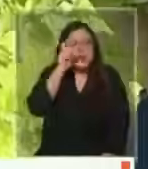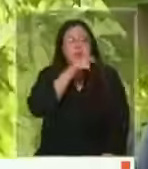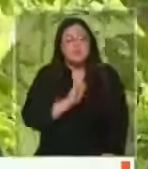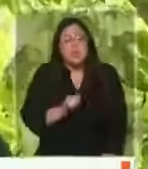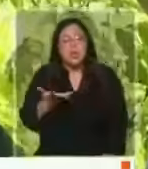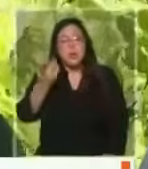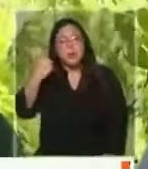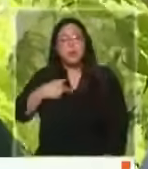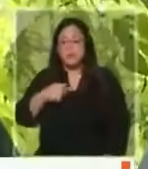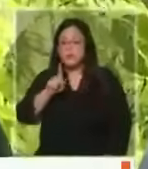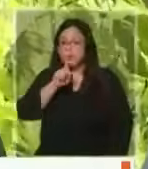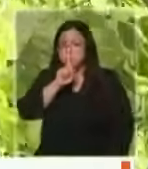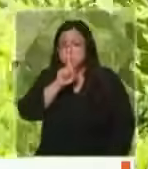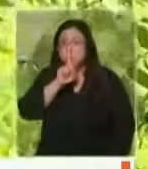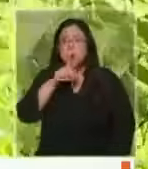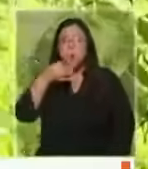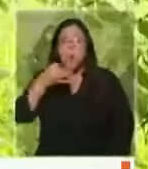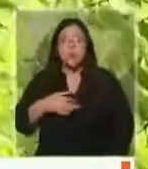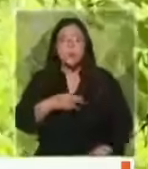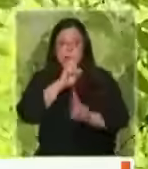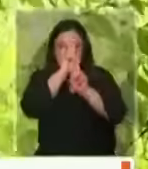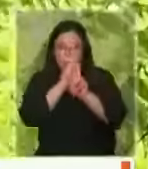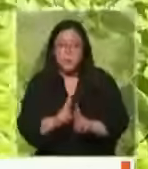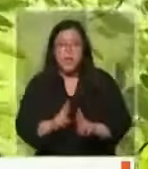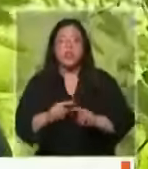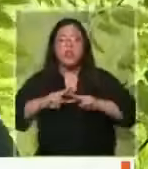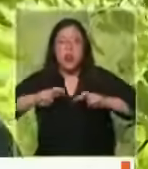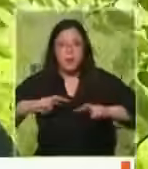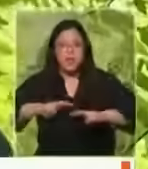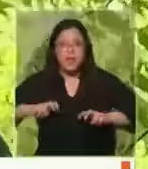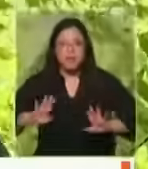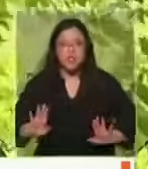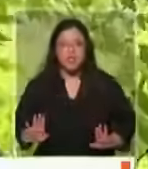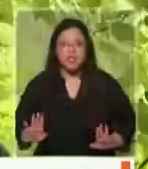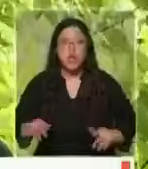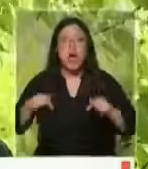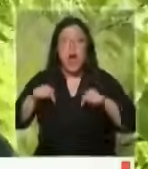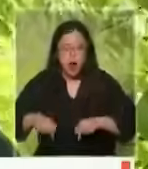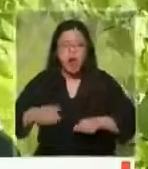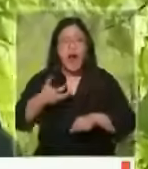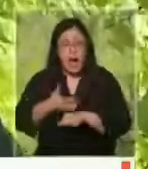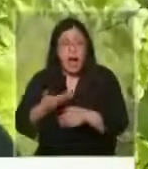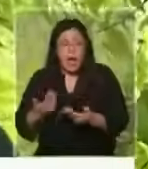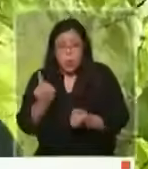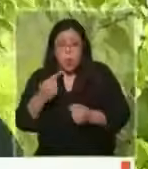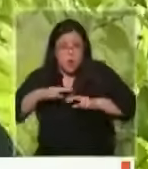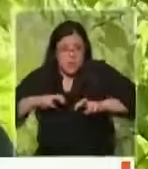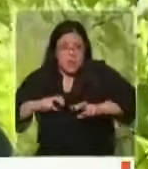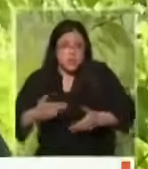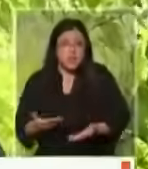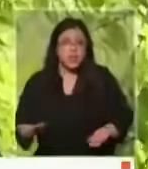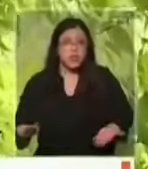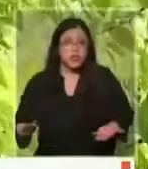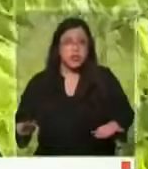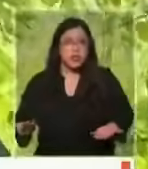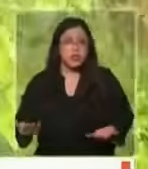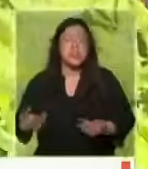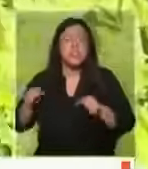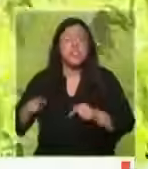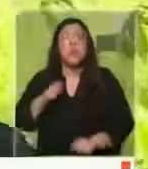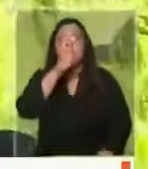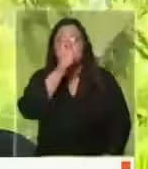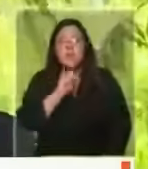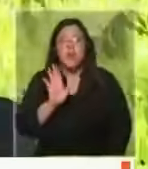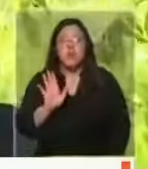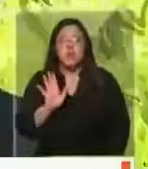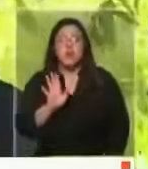Mi silencio obedece justamente al respeto del debido proceso. Hoy día hay una investigación, la investigación es secreta. ¿Va a